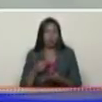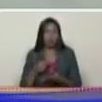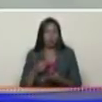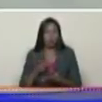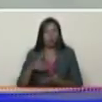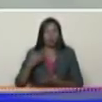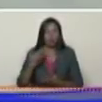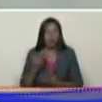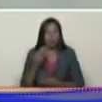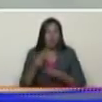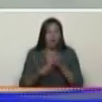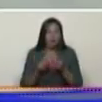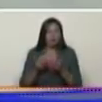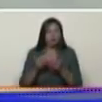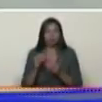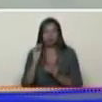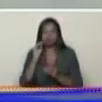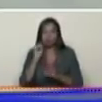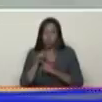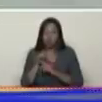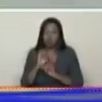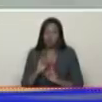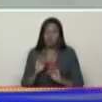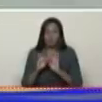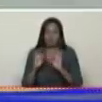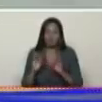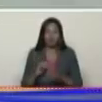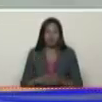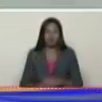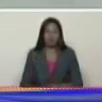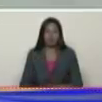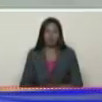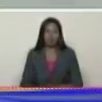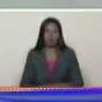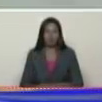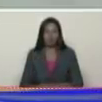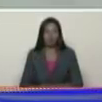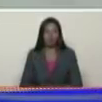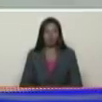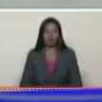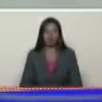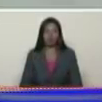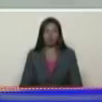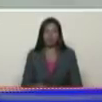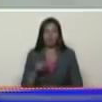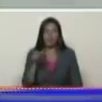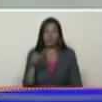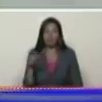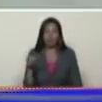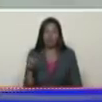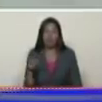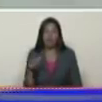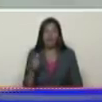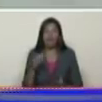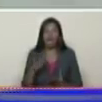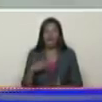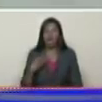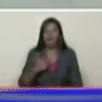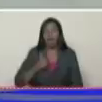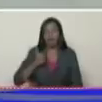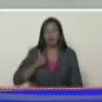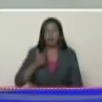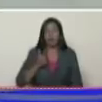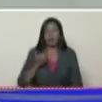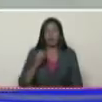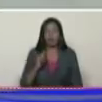nosotros poder precisar, ¿verdad?, a las personas que son beneficiarios, qué beneficio